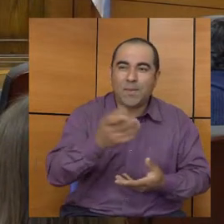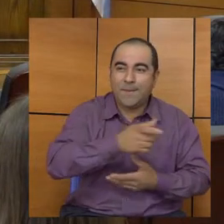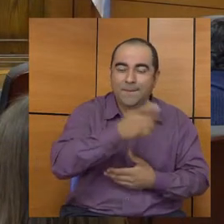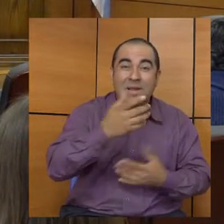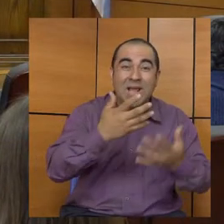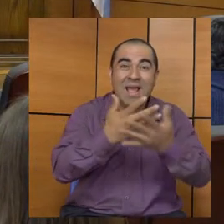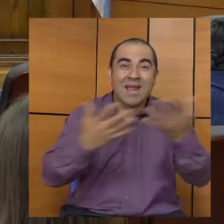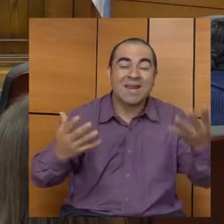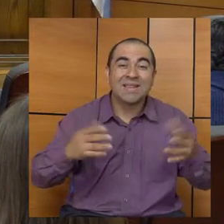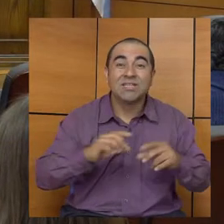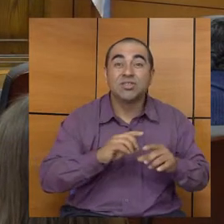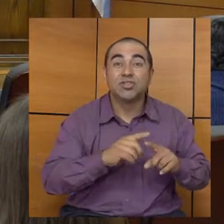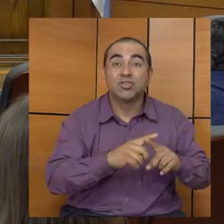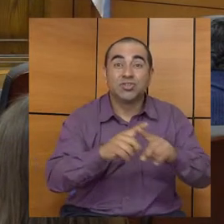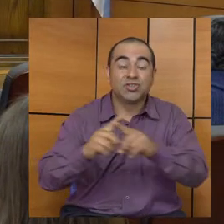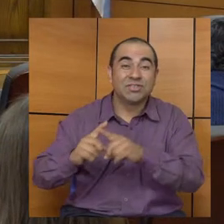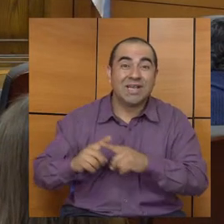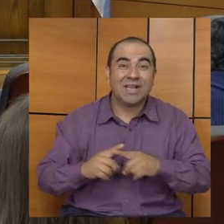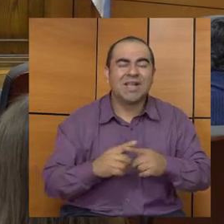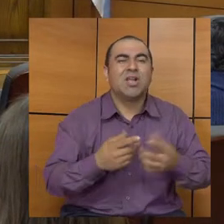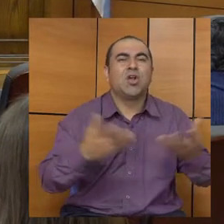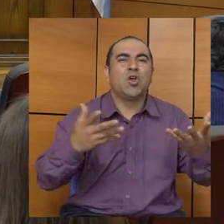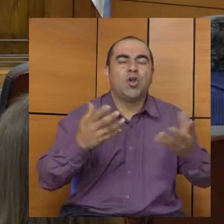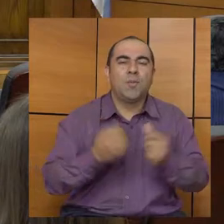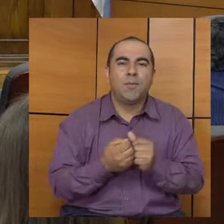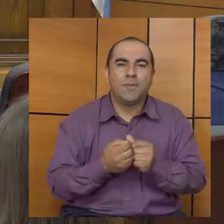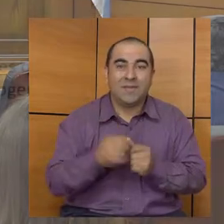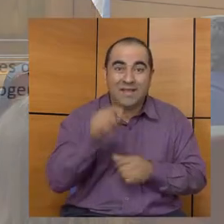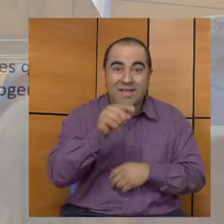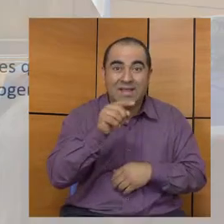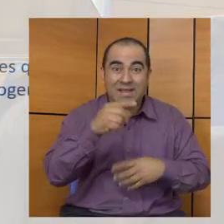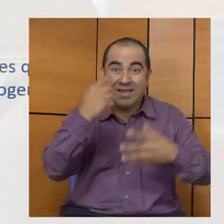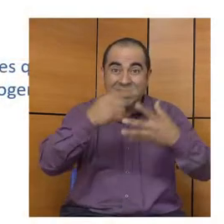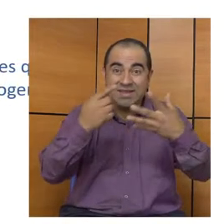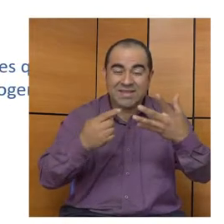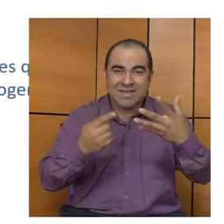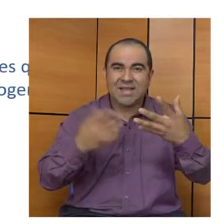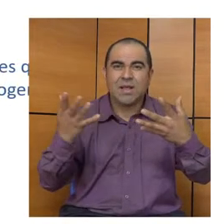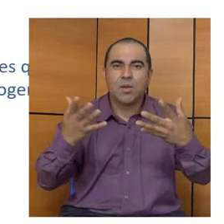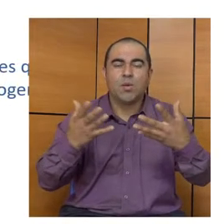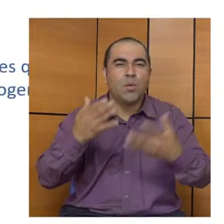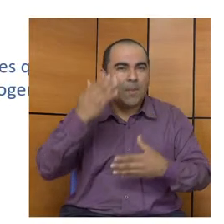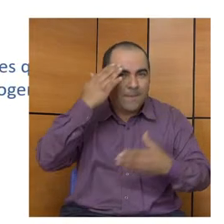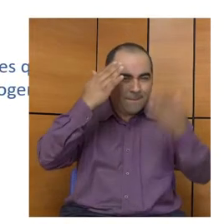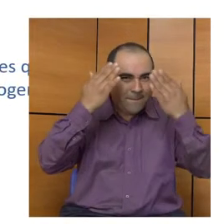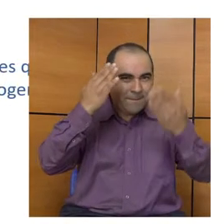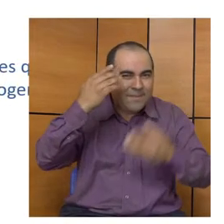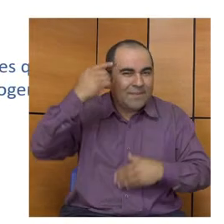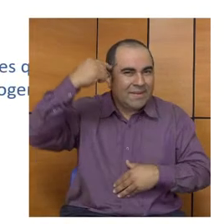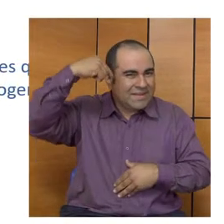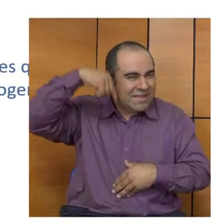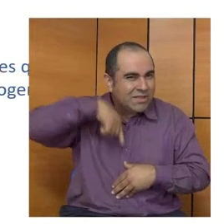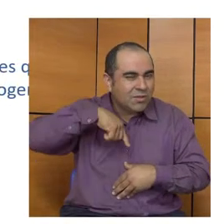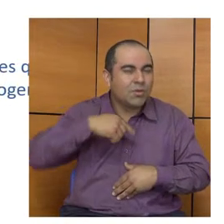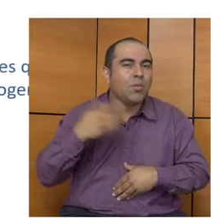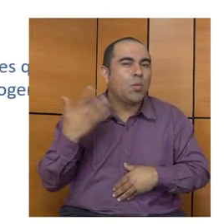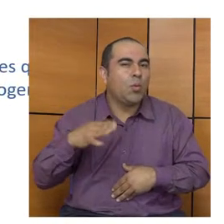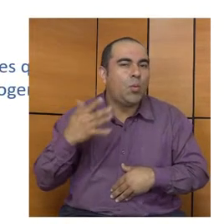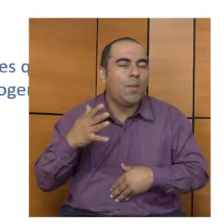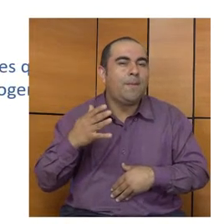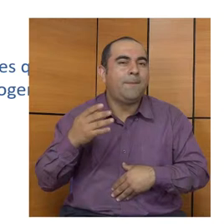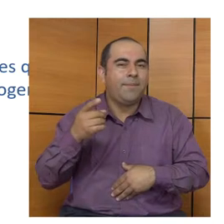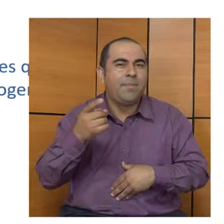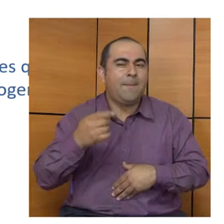y la primera conclusión que sacamos es que esas variables psicográficas o variables psicológicas tenían un